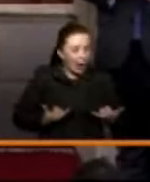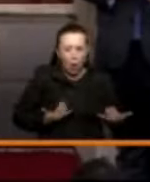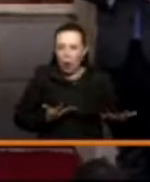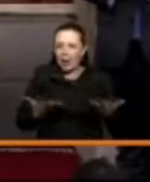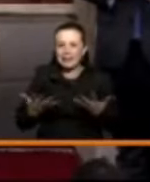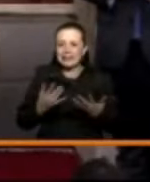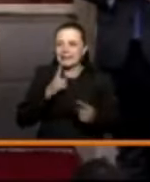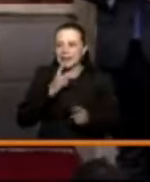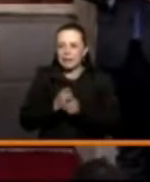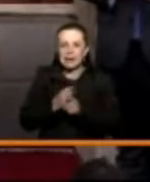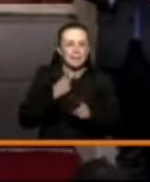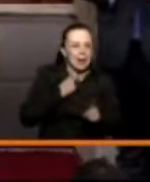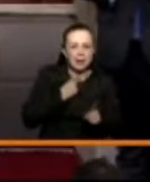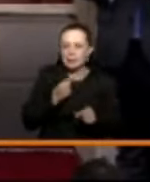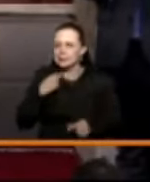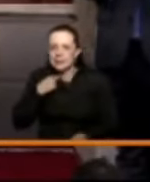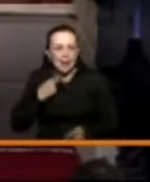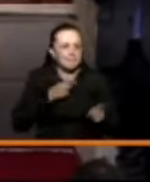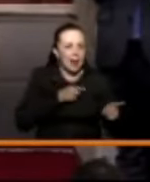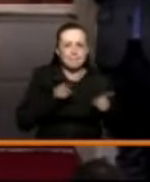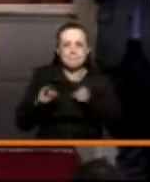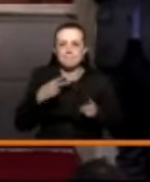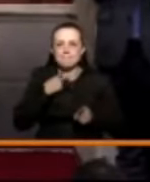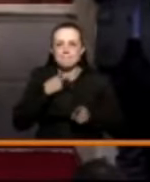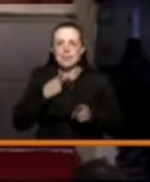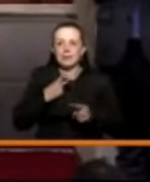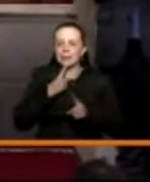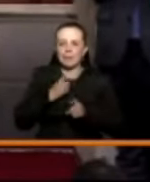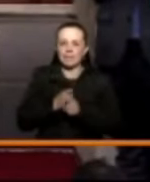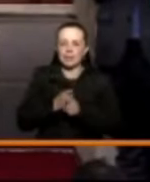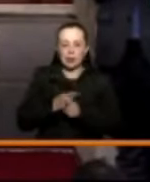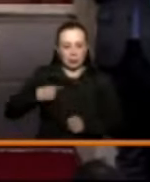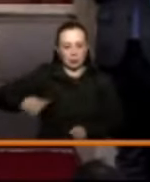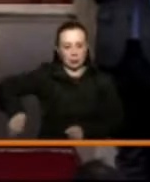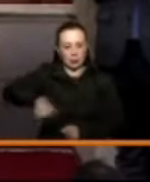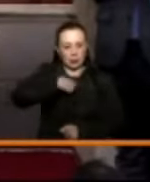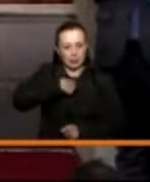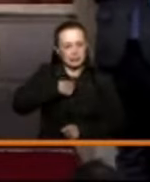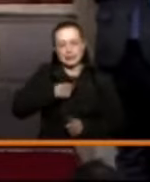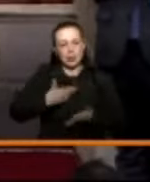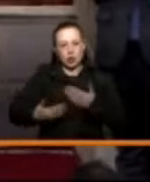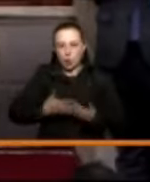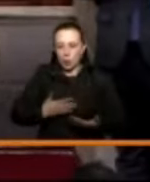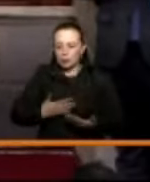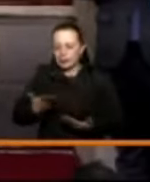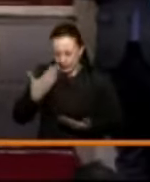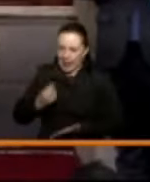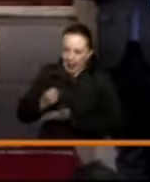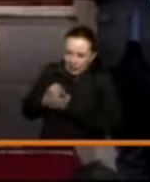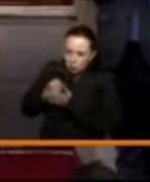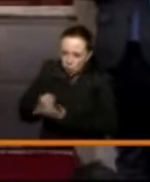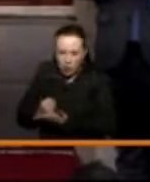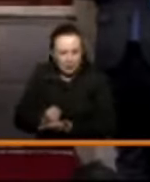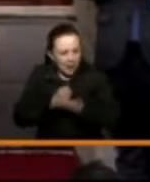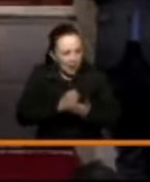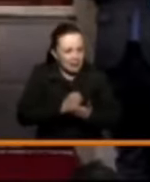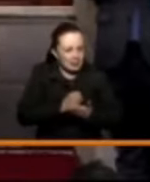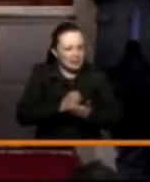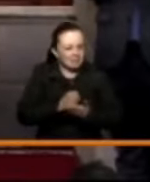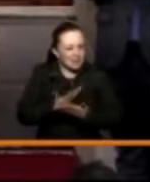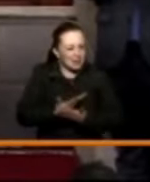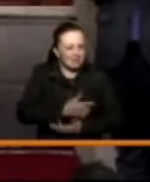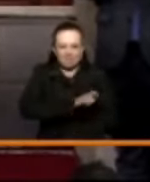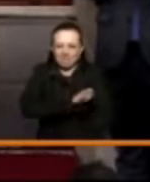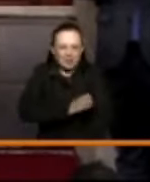retos colosales, tendiendo la mano, aunque tengamos diferencias, sacando fuerzas de donde